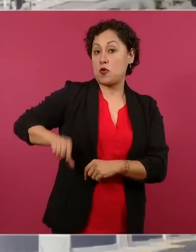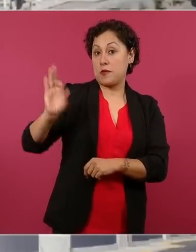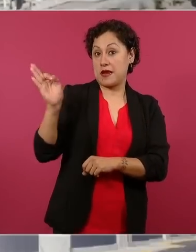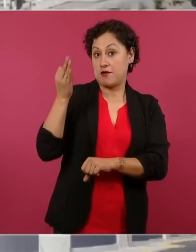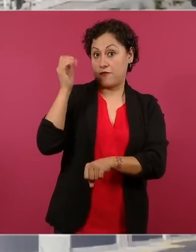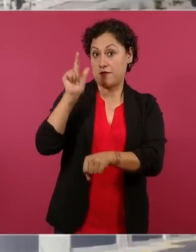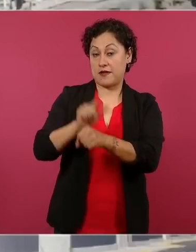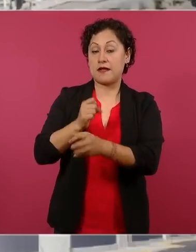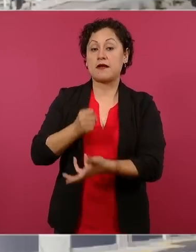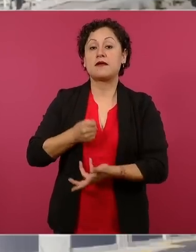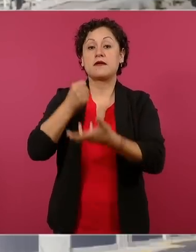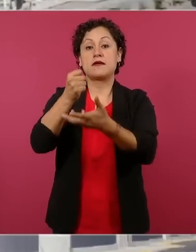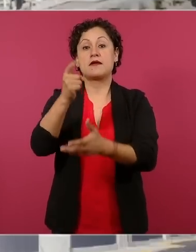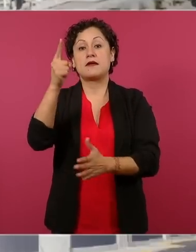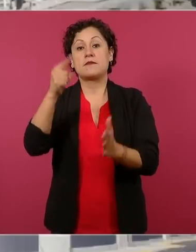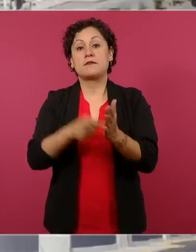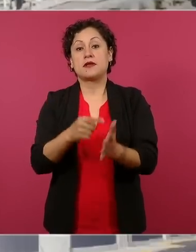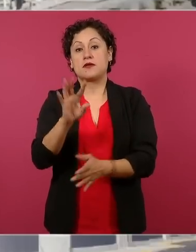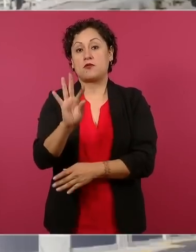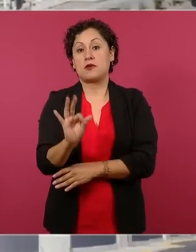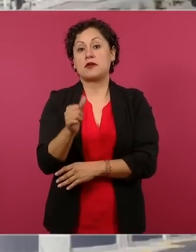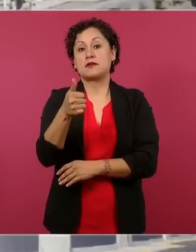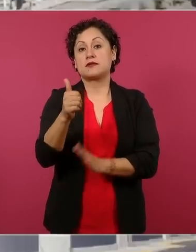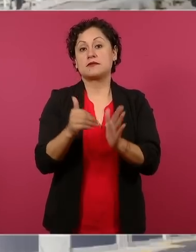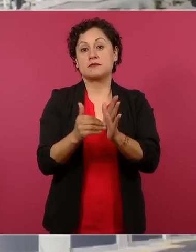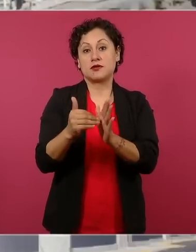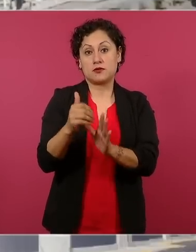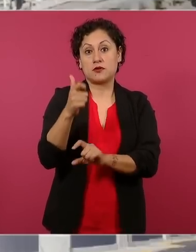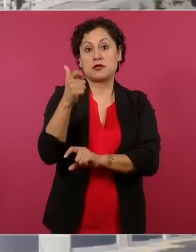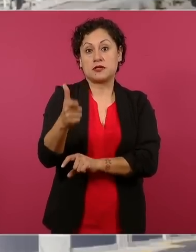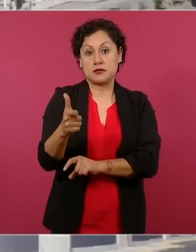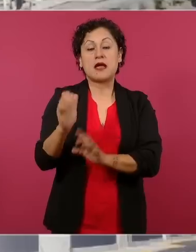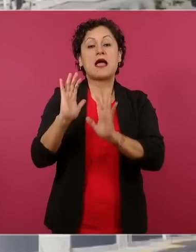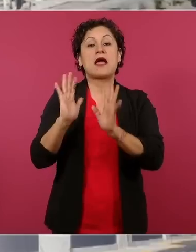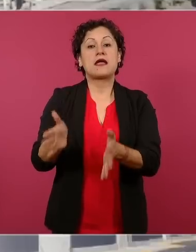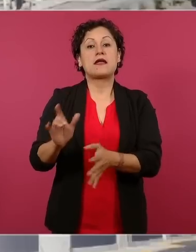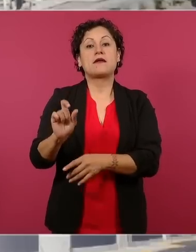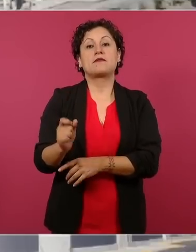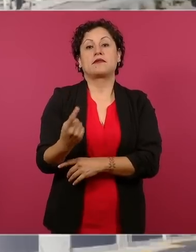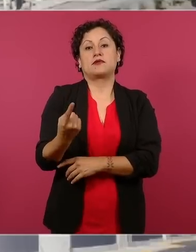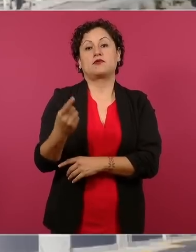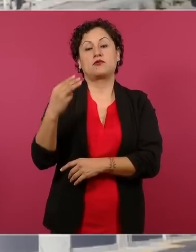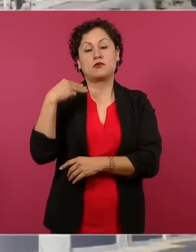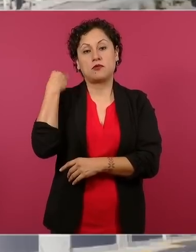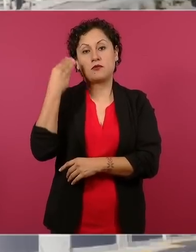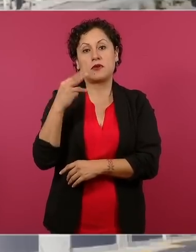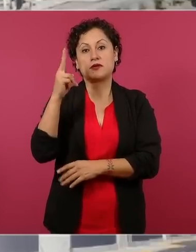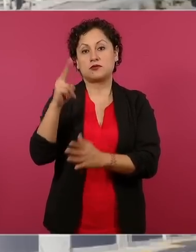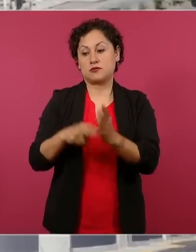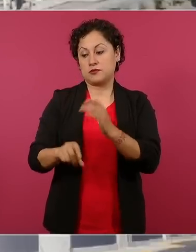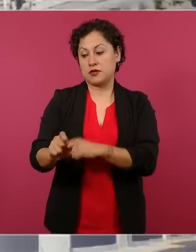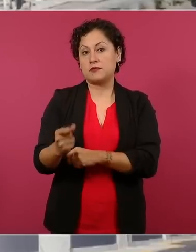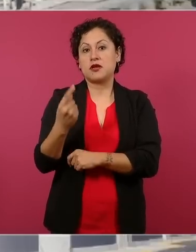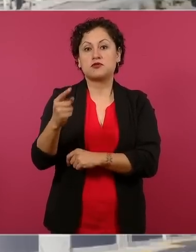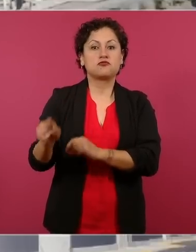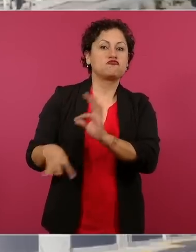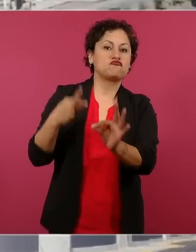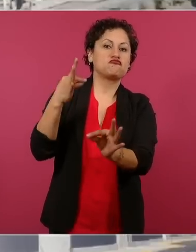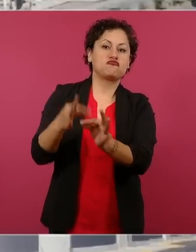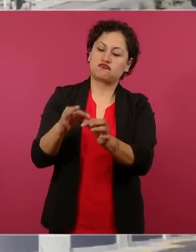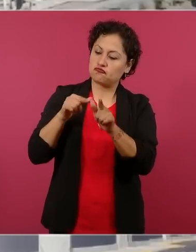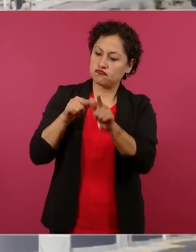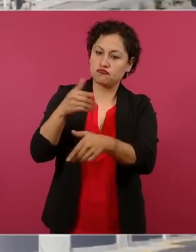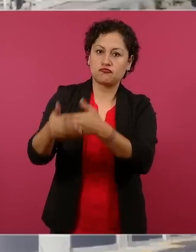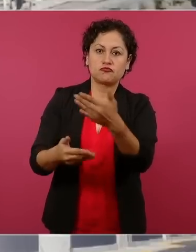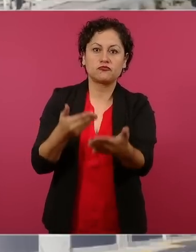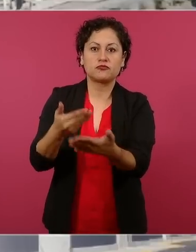inversión de 1.046 millones de pesos, lo echó a andar el 21 de marzo del 2021. Es un hospital de 120 camas. En el